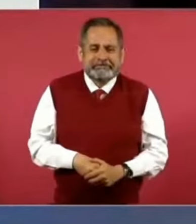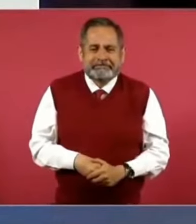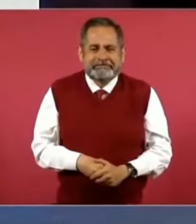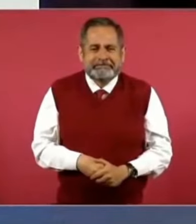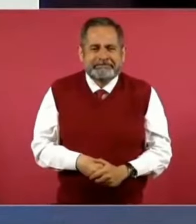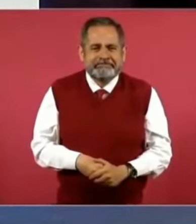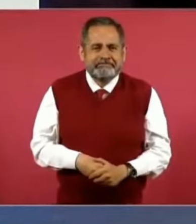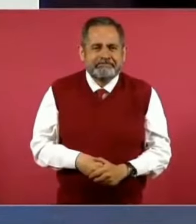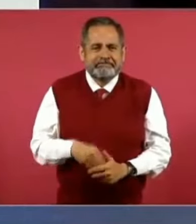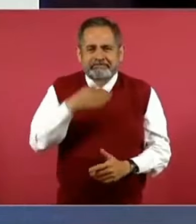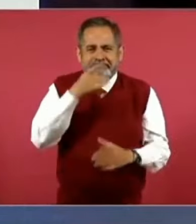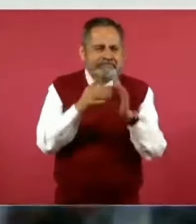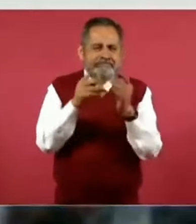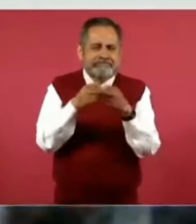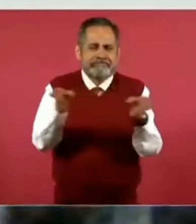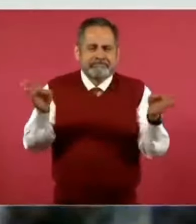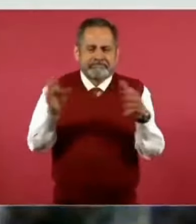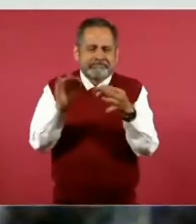marco